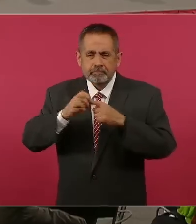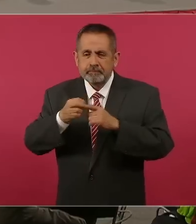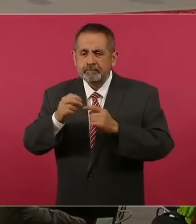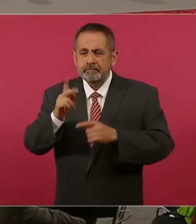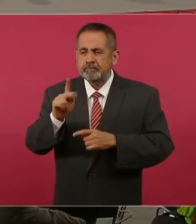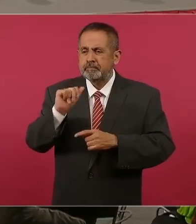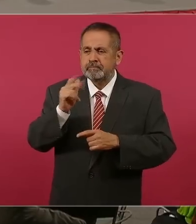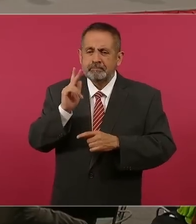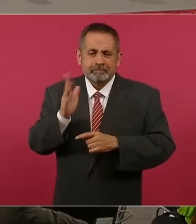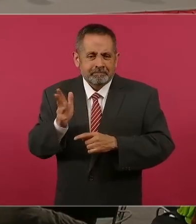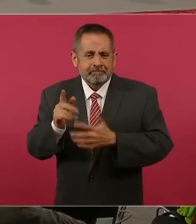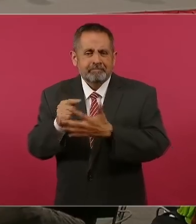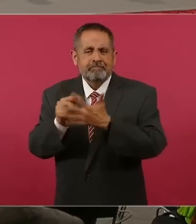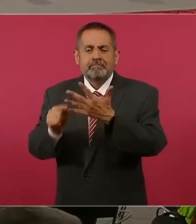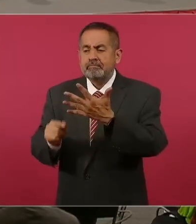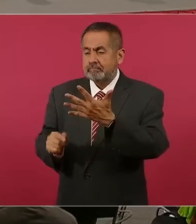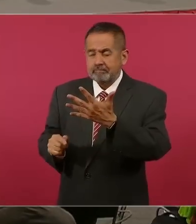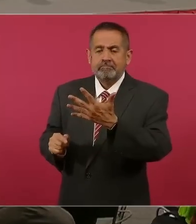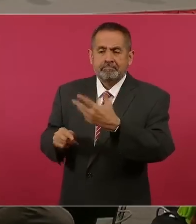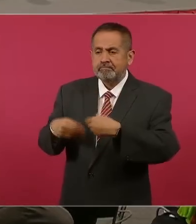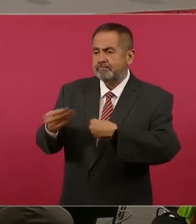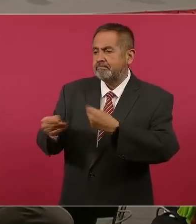otros. Crear nueva infraestructura